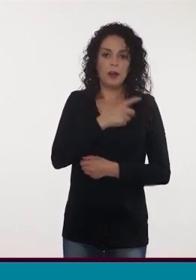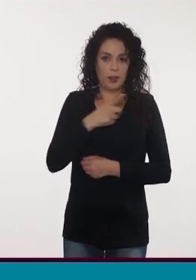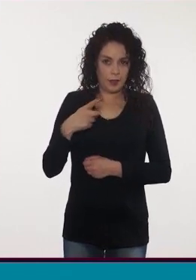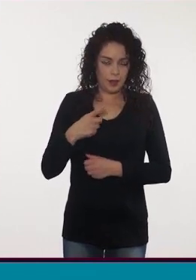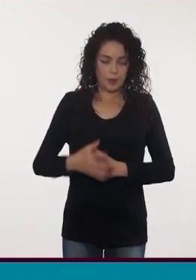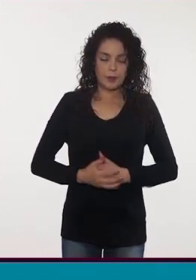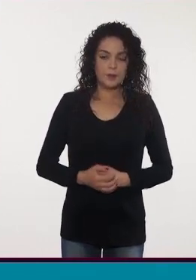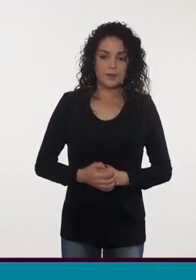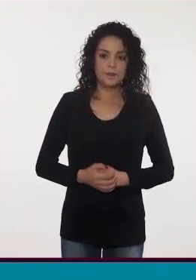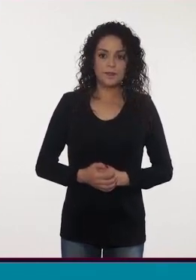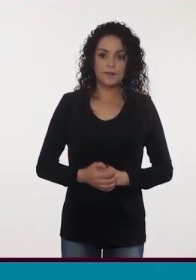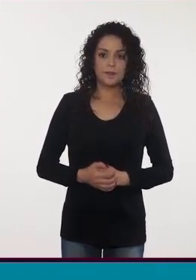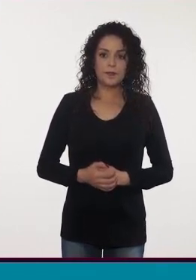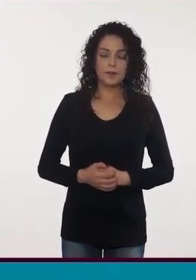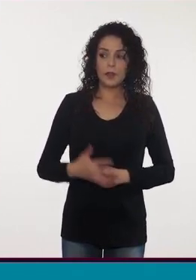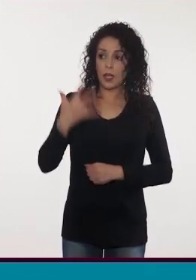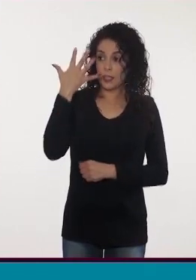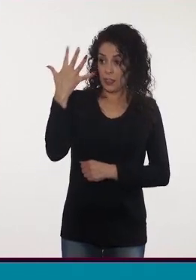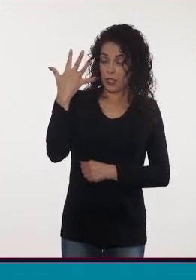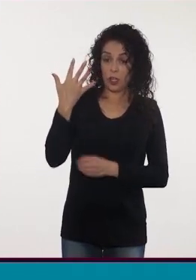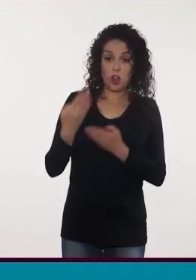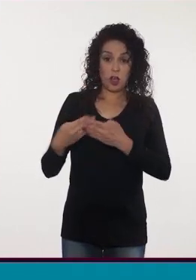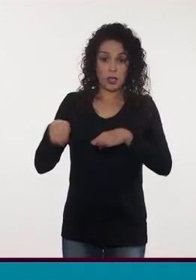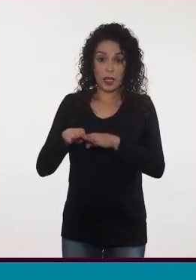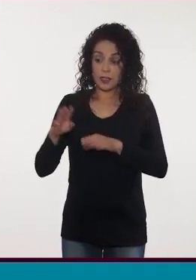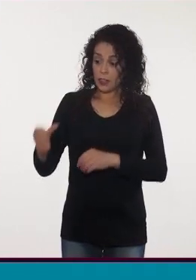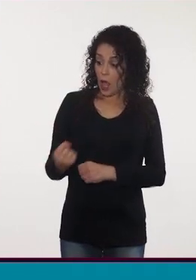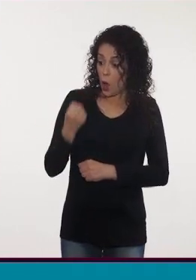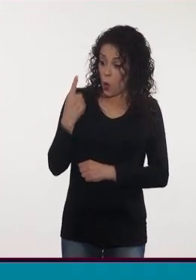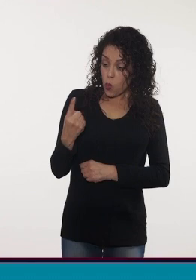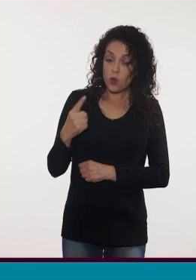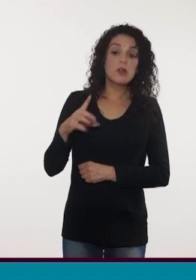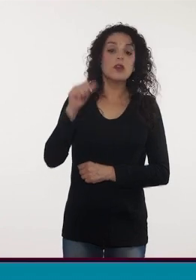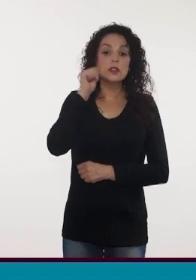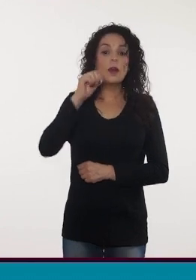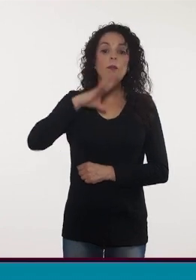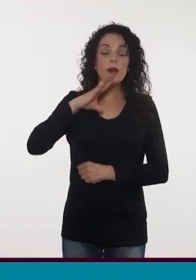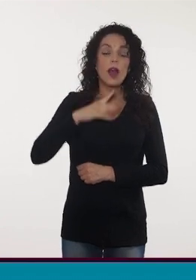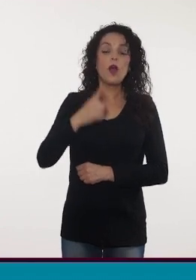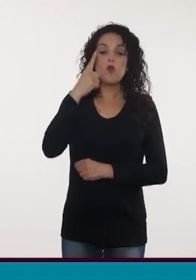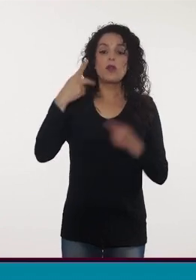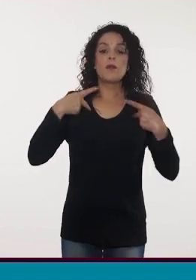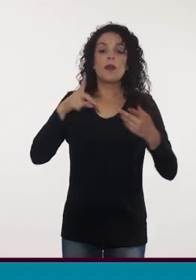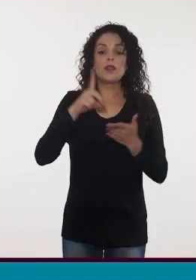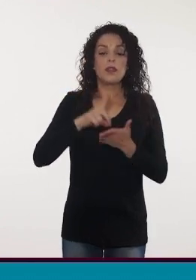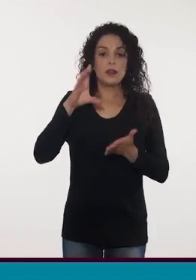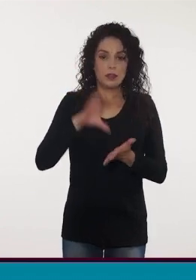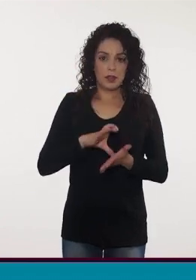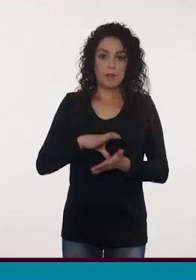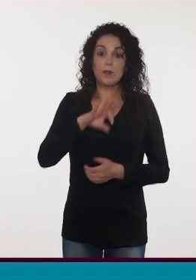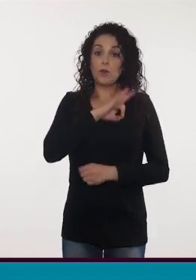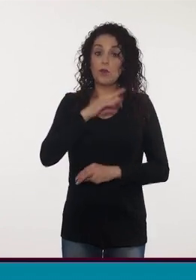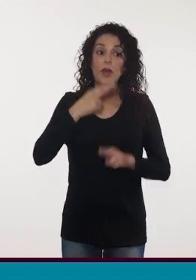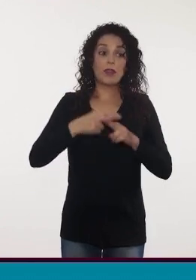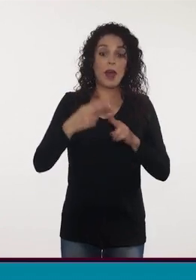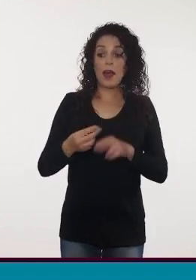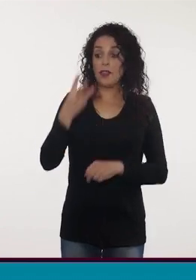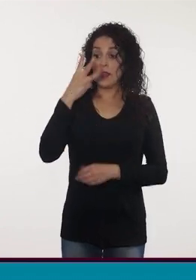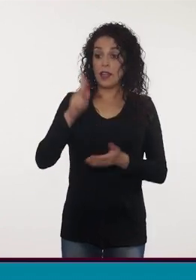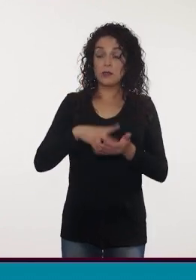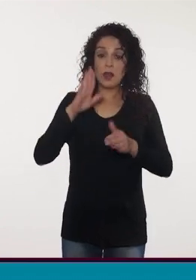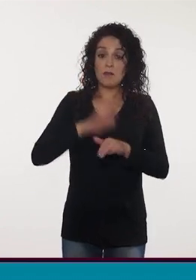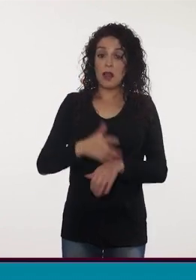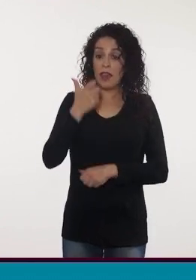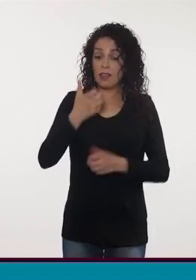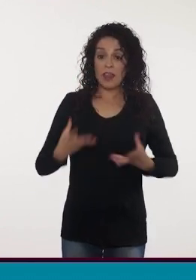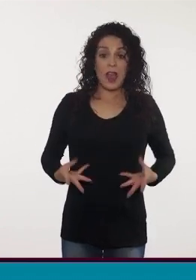En 1 de cada 5 hogares mexicanos vive por lo menos una persona con discapacidad y pueden tener hasta 3 veces más gastos que